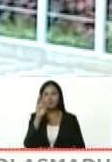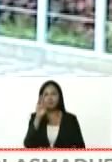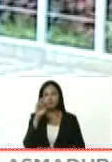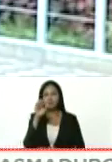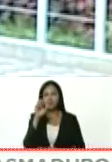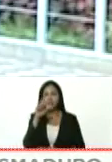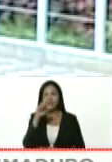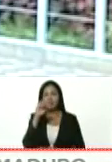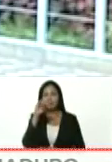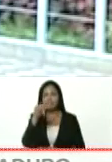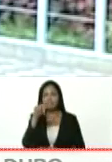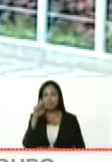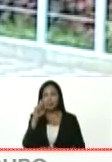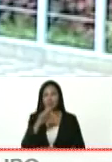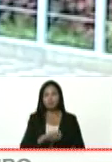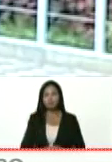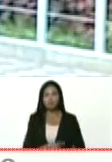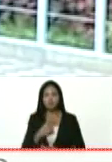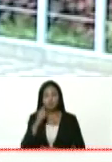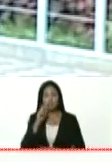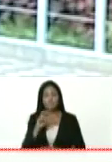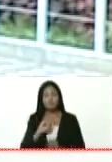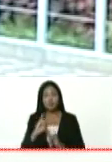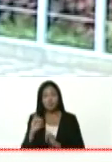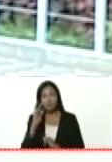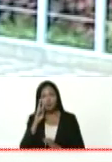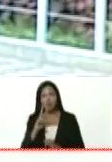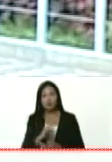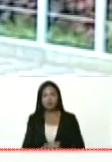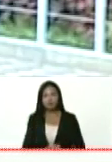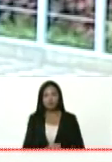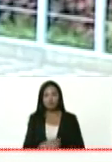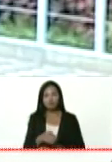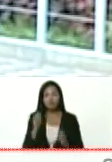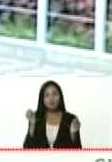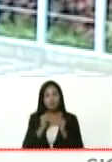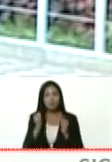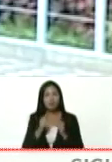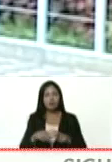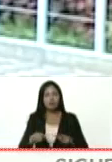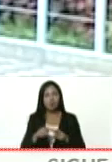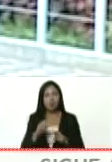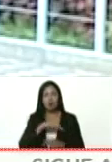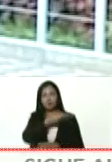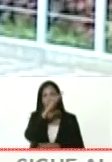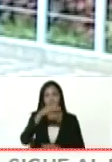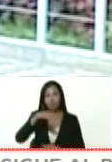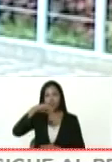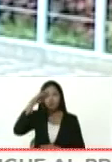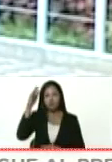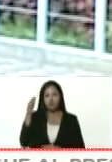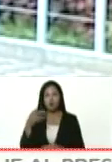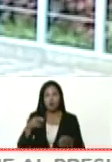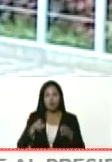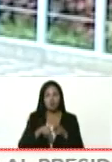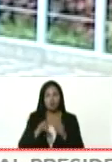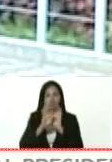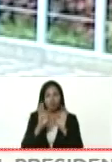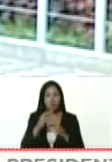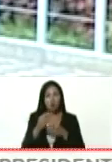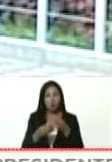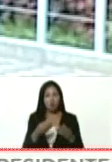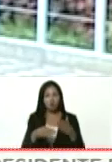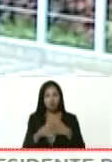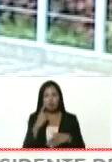jovencito. Para que ustedes vean desde Mérida, desde las montañas merideñas, cómo nos dan